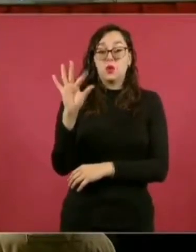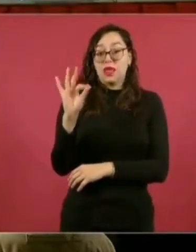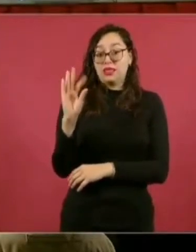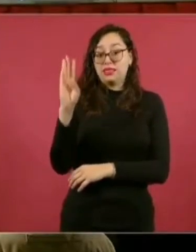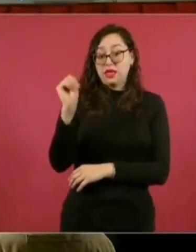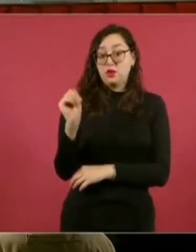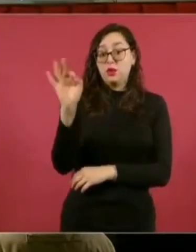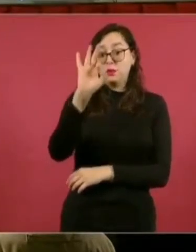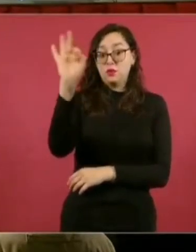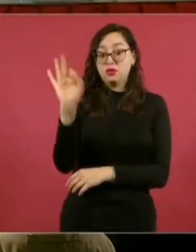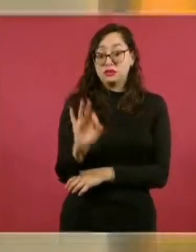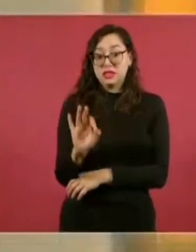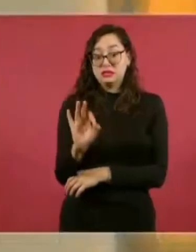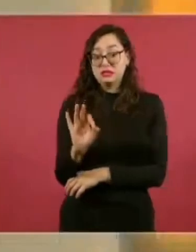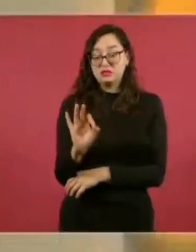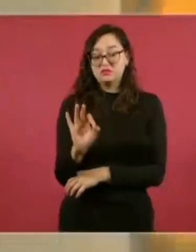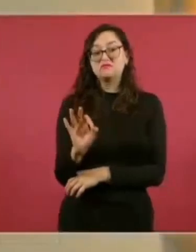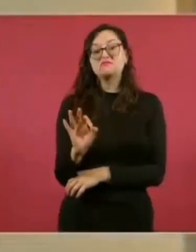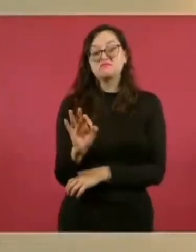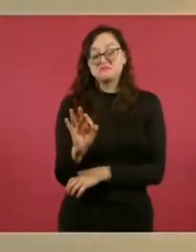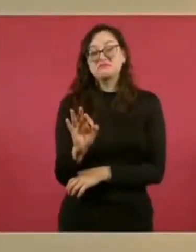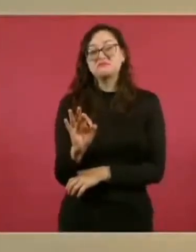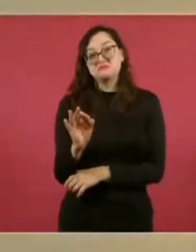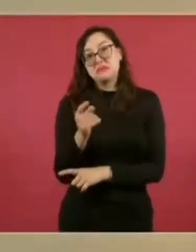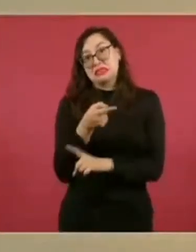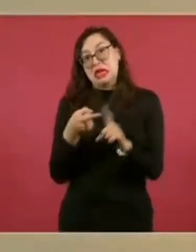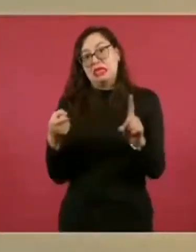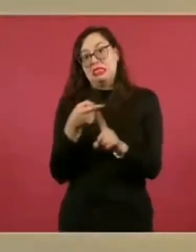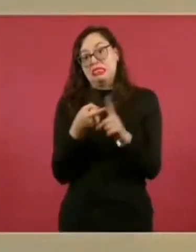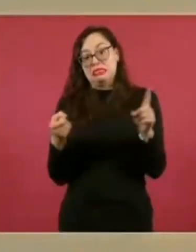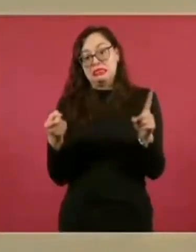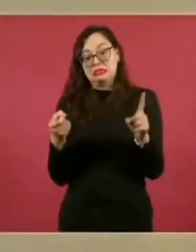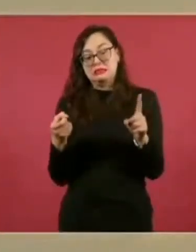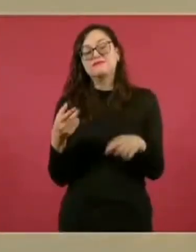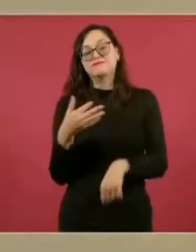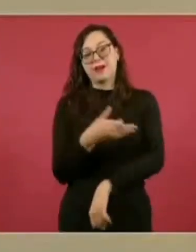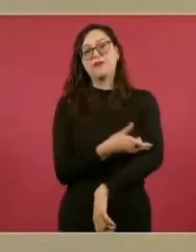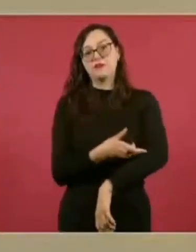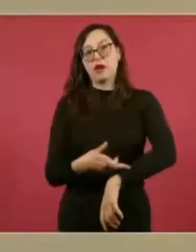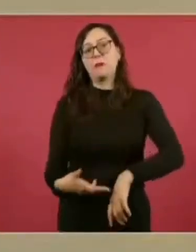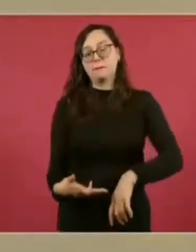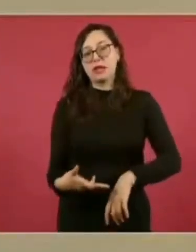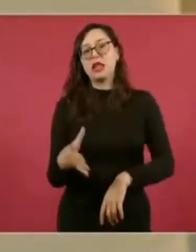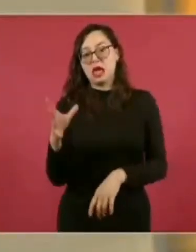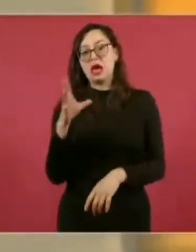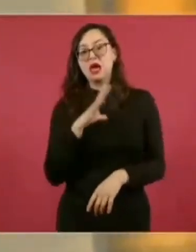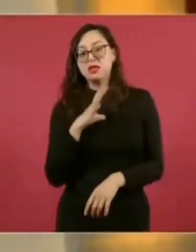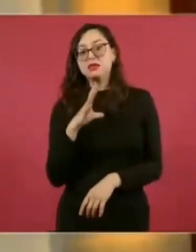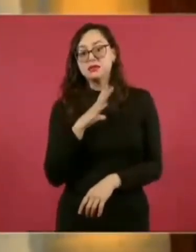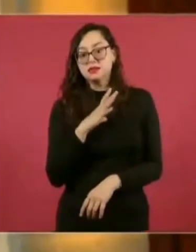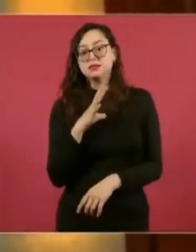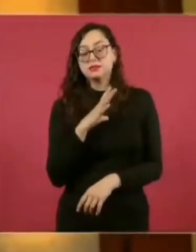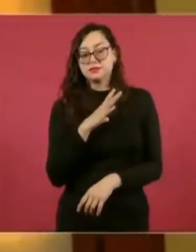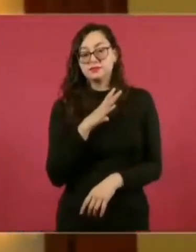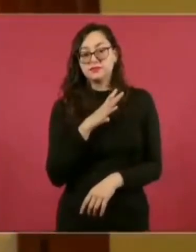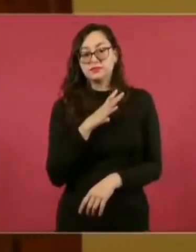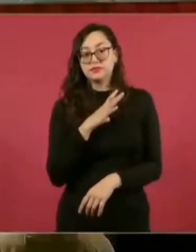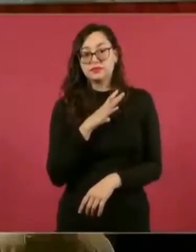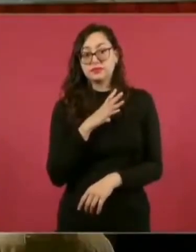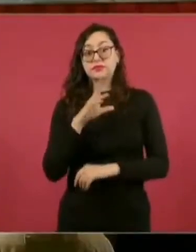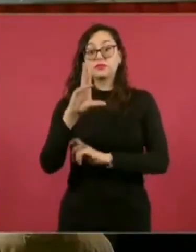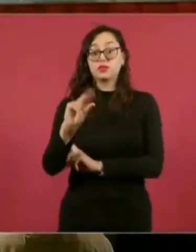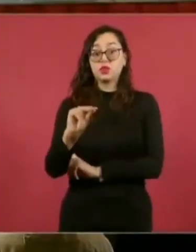24,546 personas, tiene al menos un familiar en el Poder Judicial. El